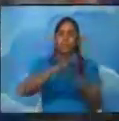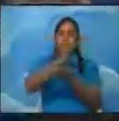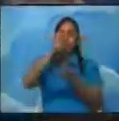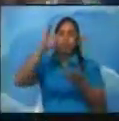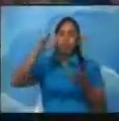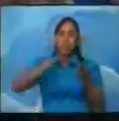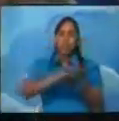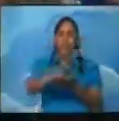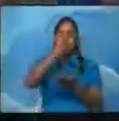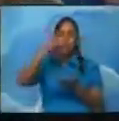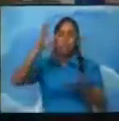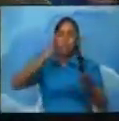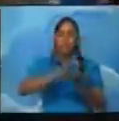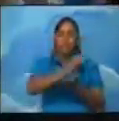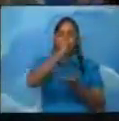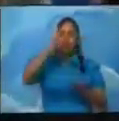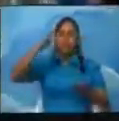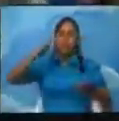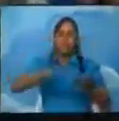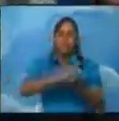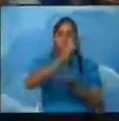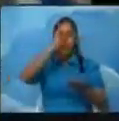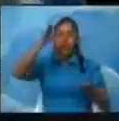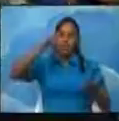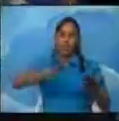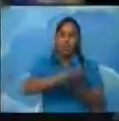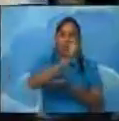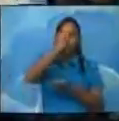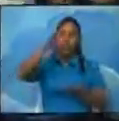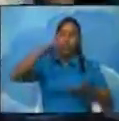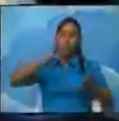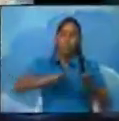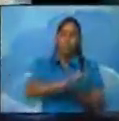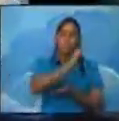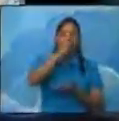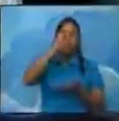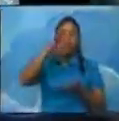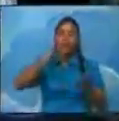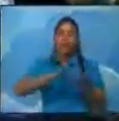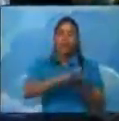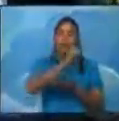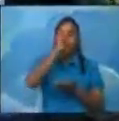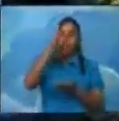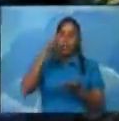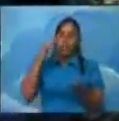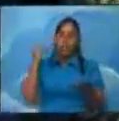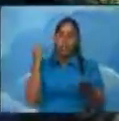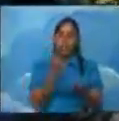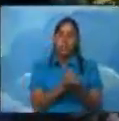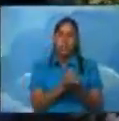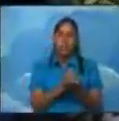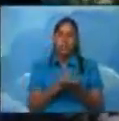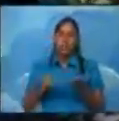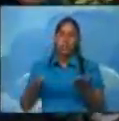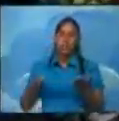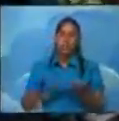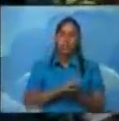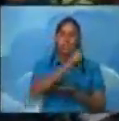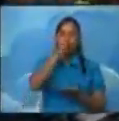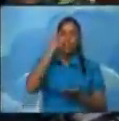Yeah. Gloria a Dios, gloria a Dios, gloria a Dios, gloria a Dios, gloria a Dios, gloria a Dios, gloria a